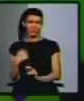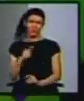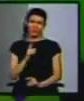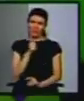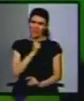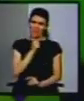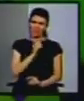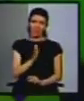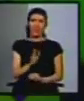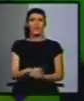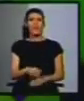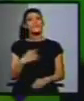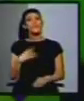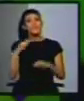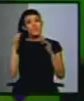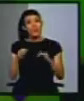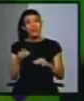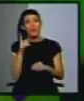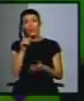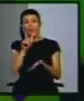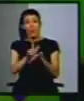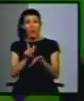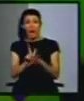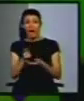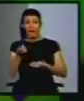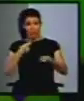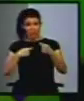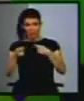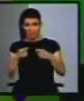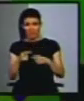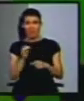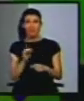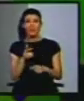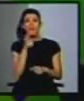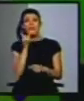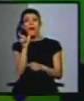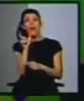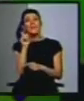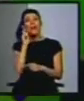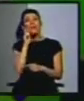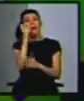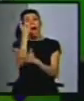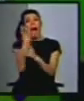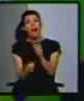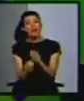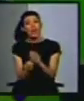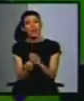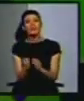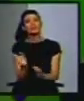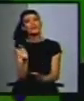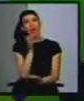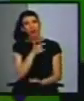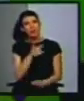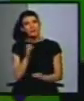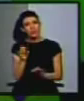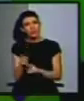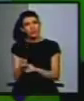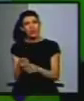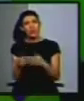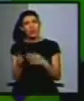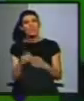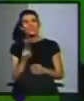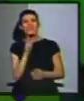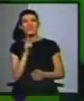Lo concreto, que fíjense que debe ser el único lugar comercial en que la palabra agotado no existe. Cruzamos a Tacna, en Perú,